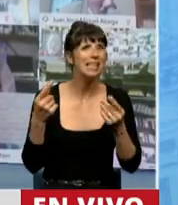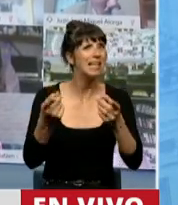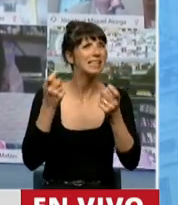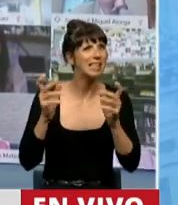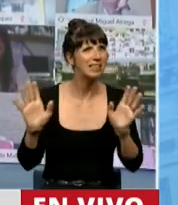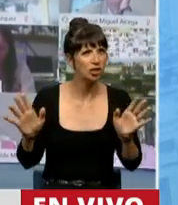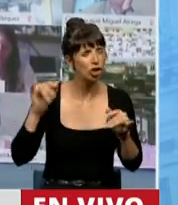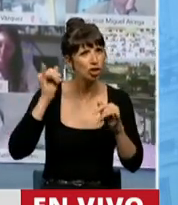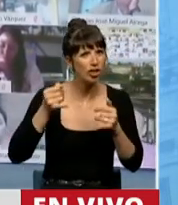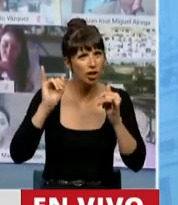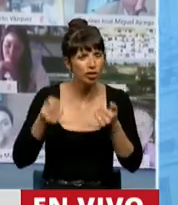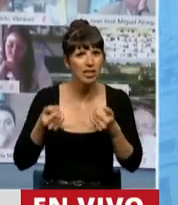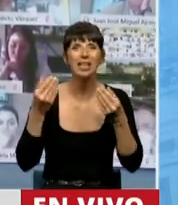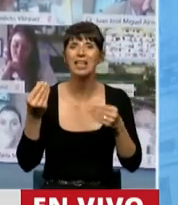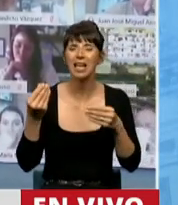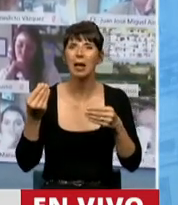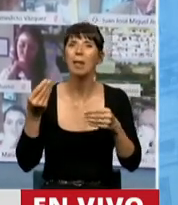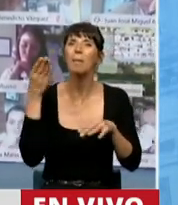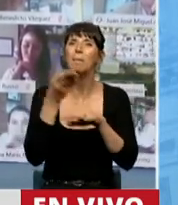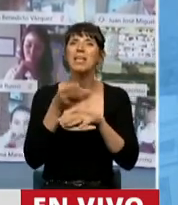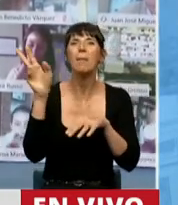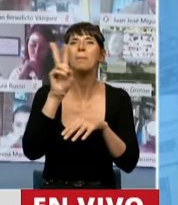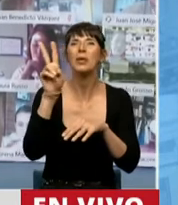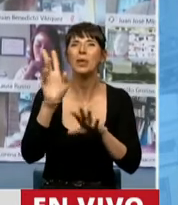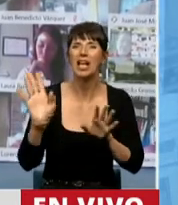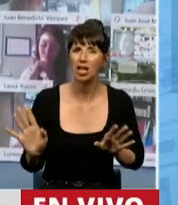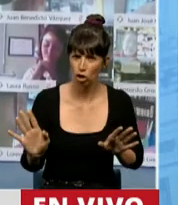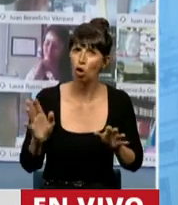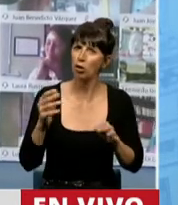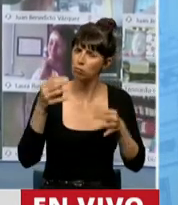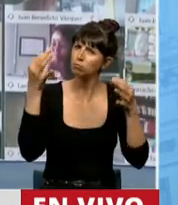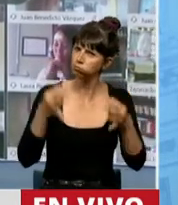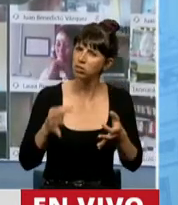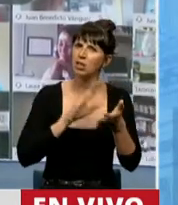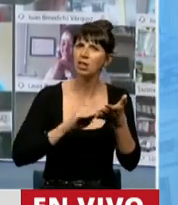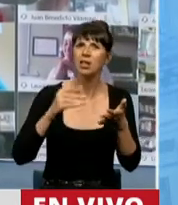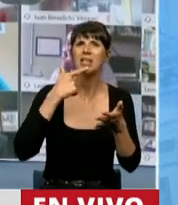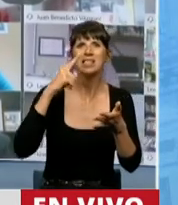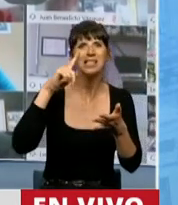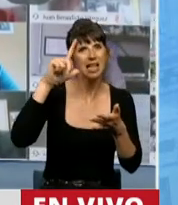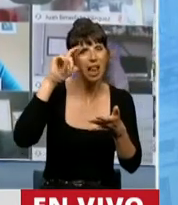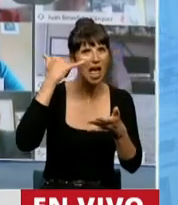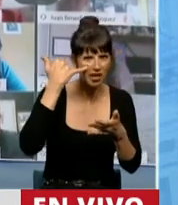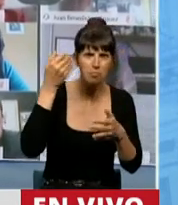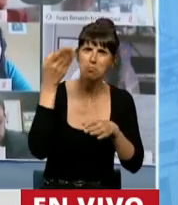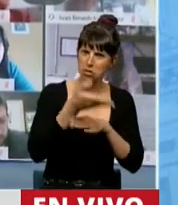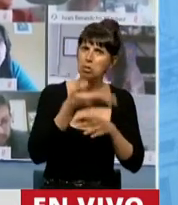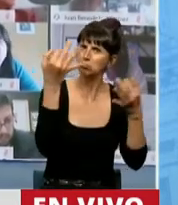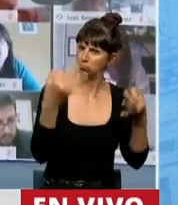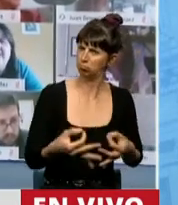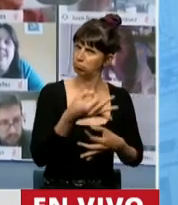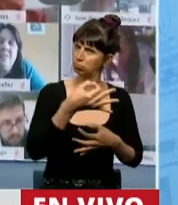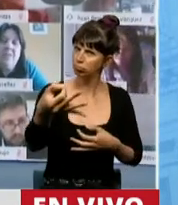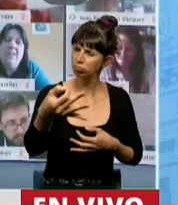imperiosa de que la cuestión de privilegio planteada correctamente por la diputada Siley sea puesta en